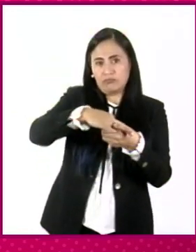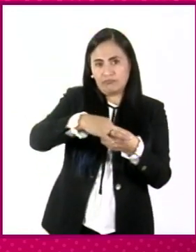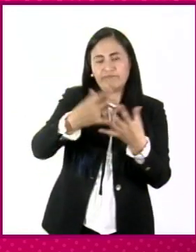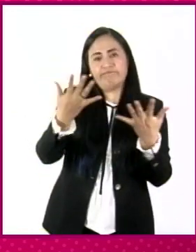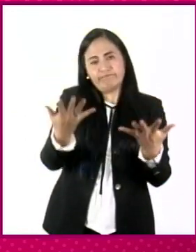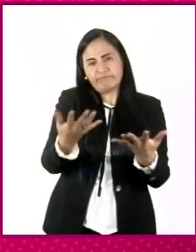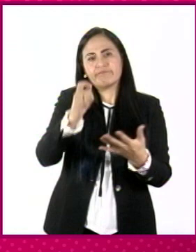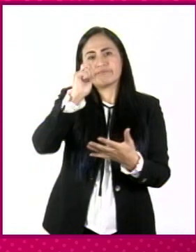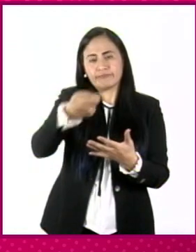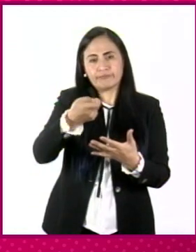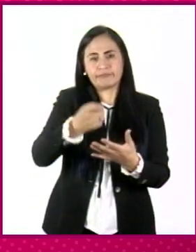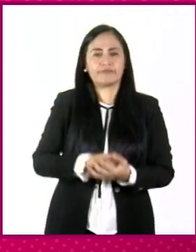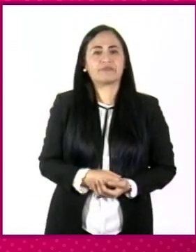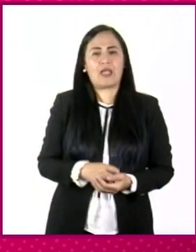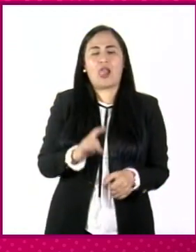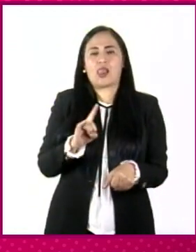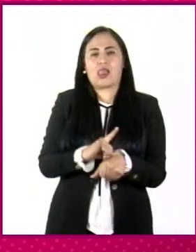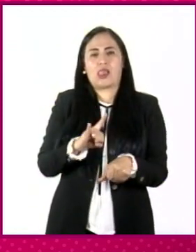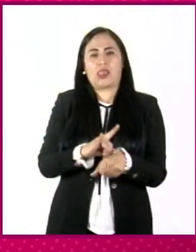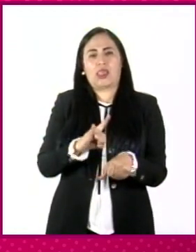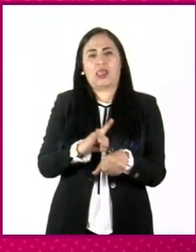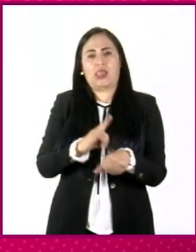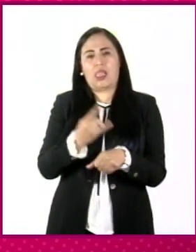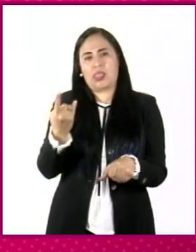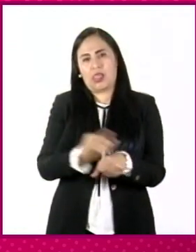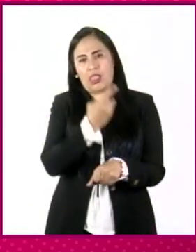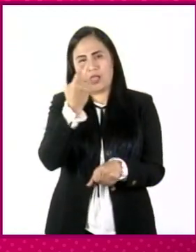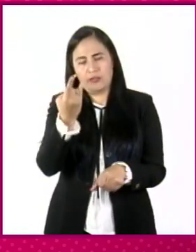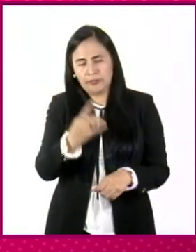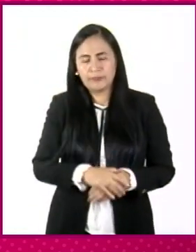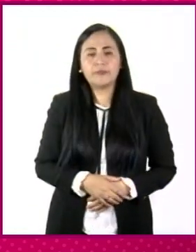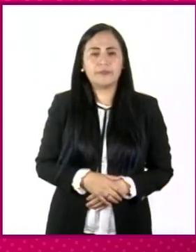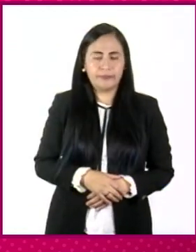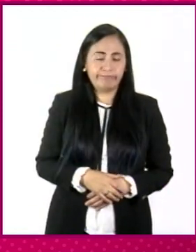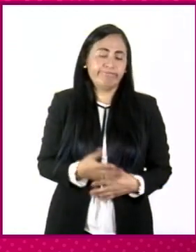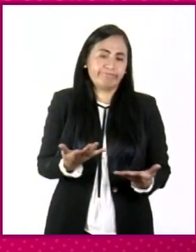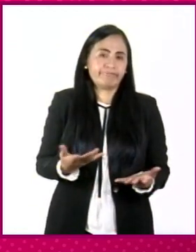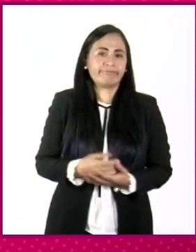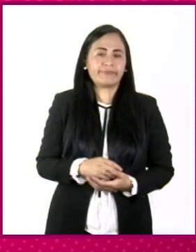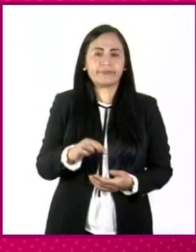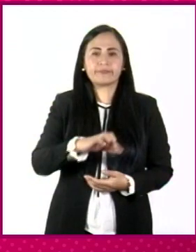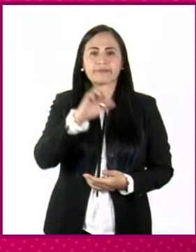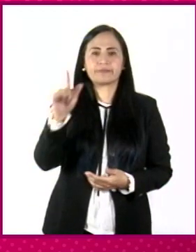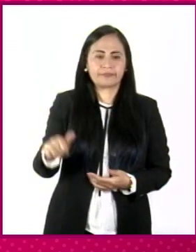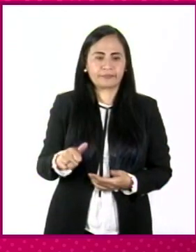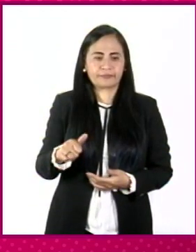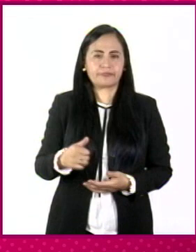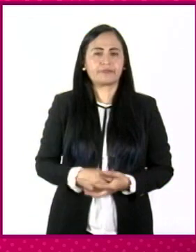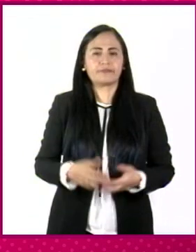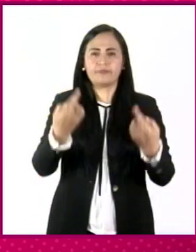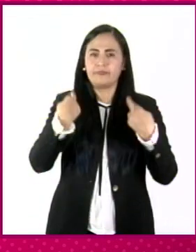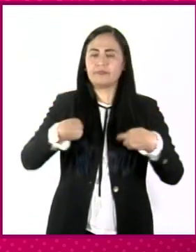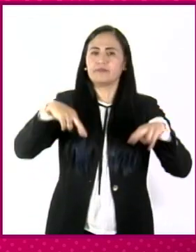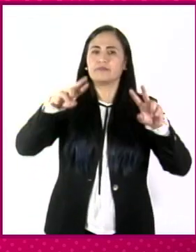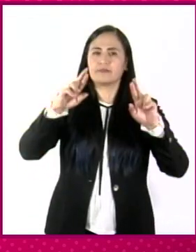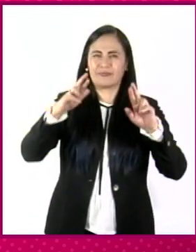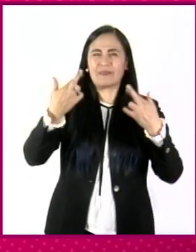de carácter simulado regularmente, y pues digamos que la